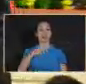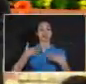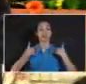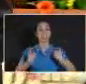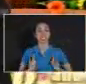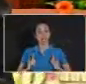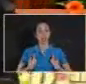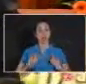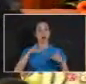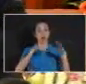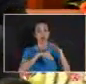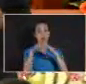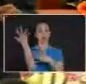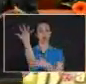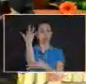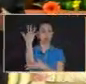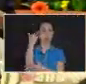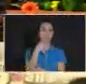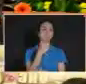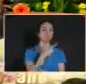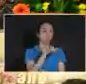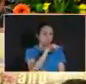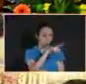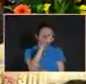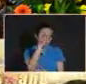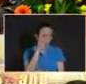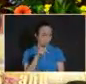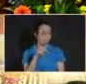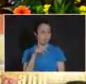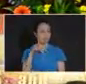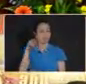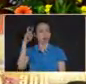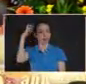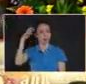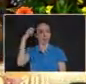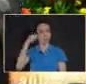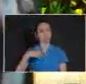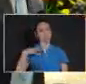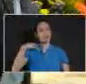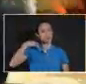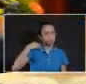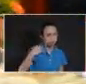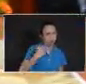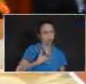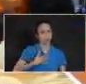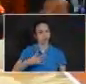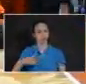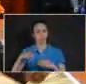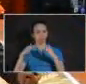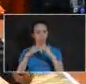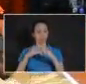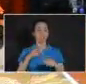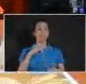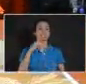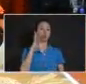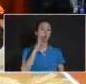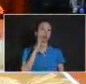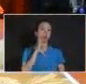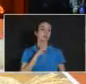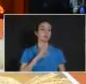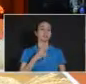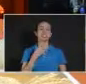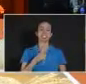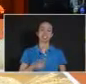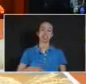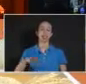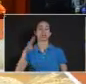dice: tú eres el profeta que profetizó. Sí, yo soy. Entonces te invito a que comas en mi casa. Entonces el profeta joven le dice: no, porque Dios